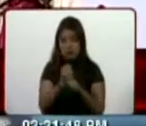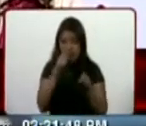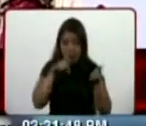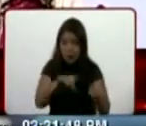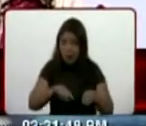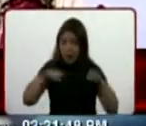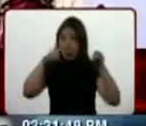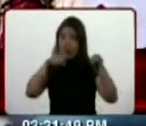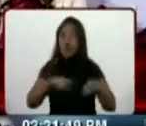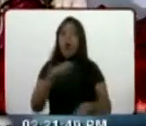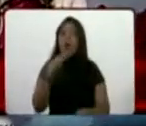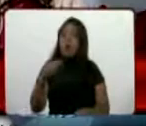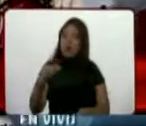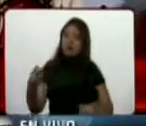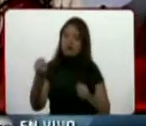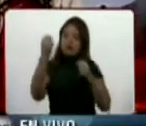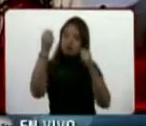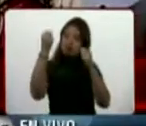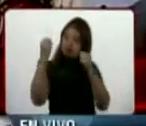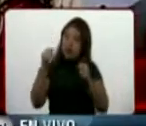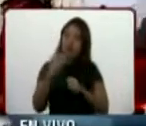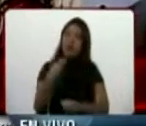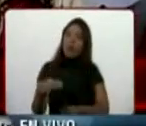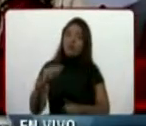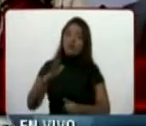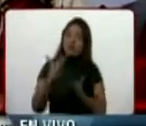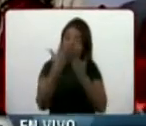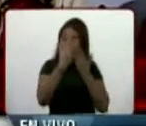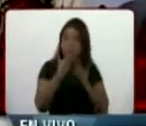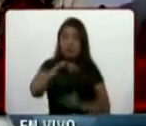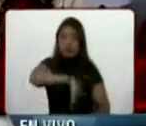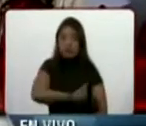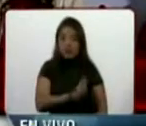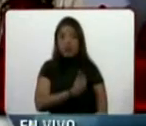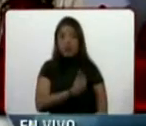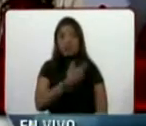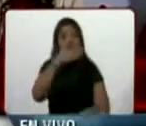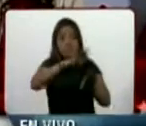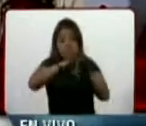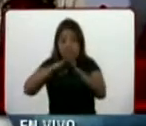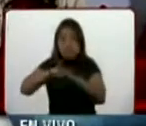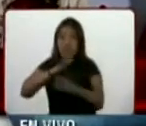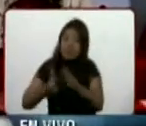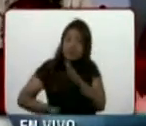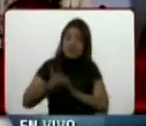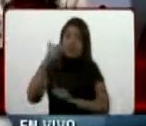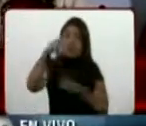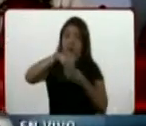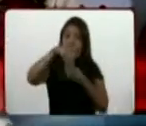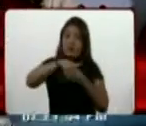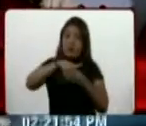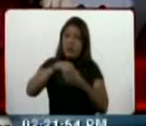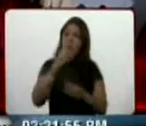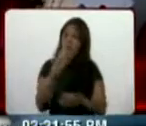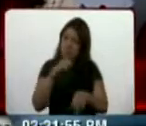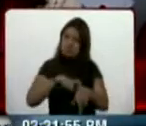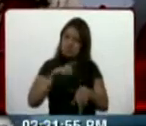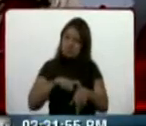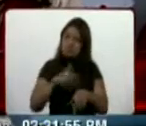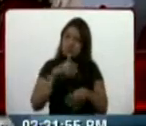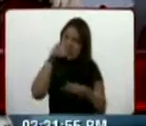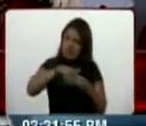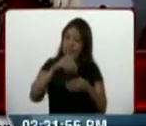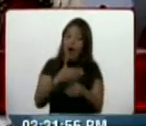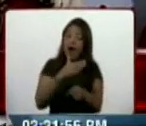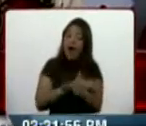la juventud emprendedora, a la juventud universitaria. Yo le llamaría a votar, a votar, es buena hora, antes de las